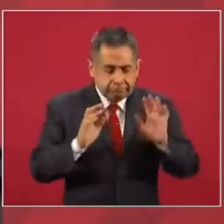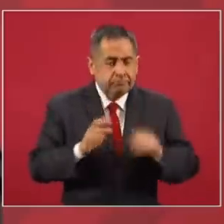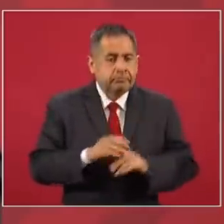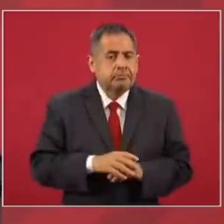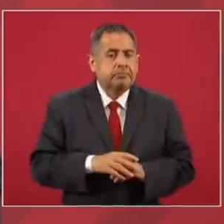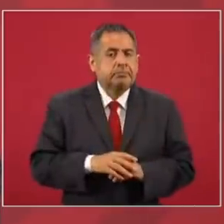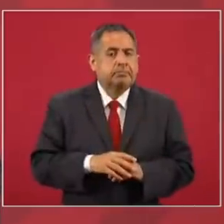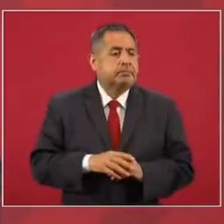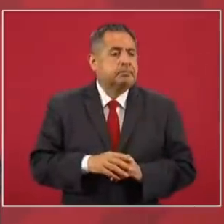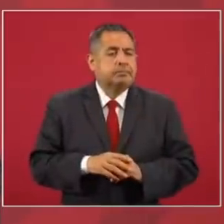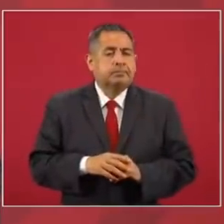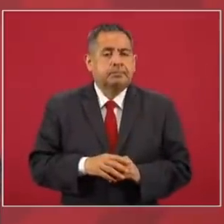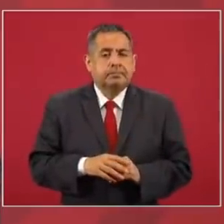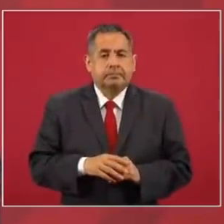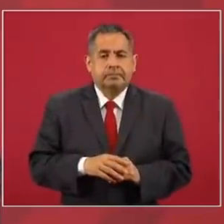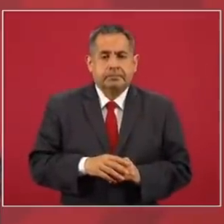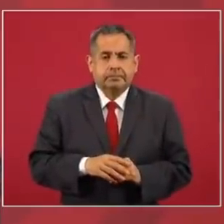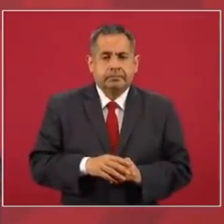sentido hacerlo,